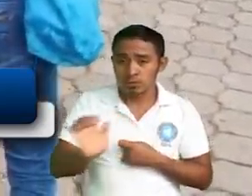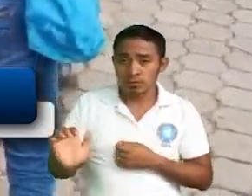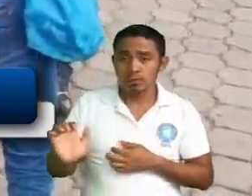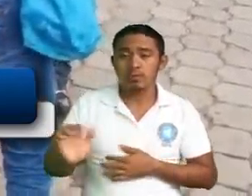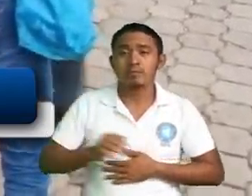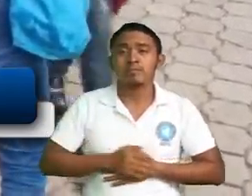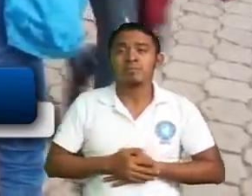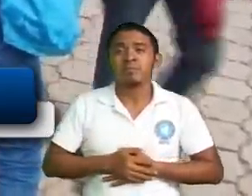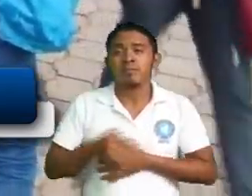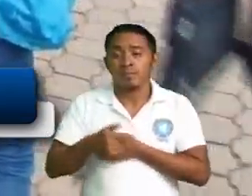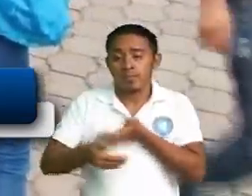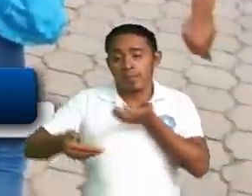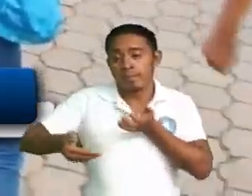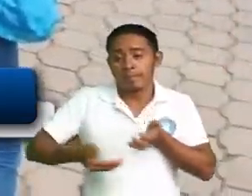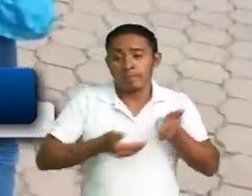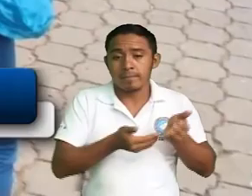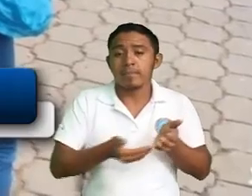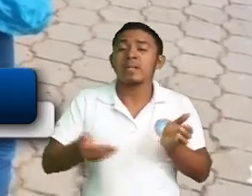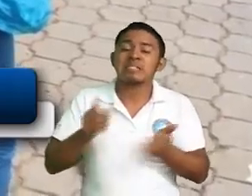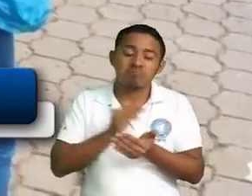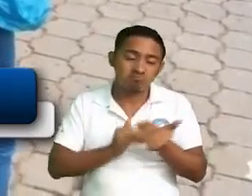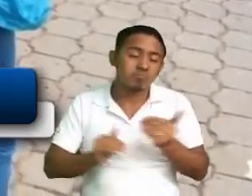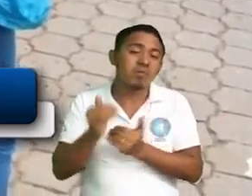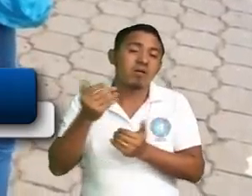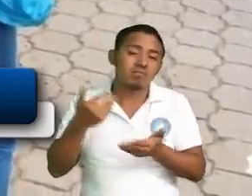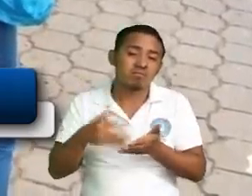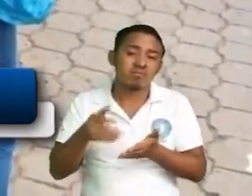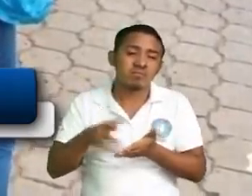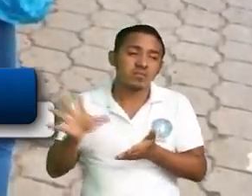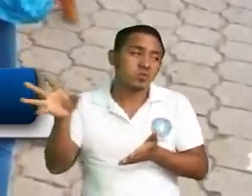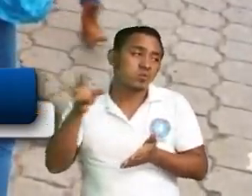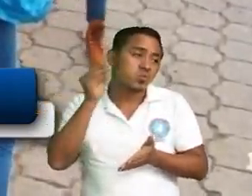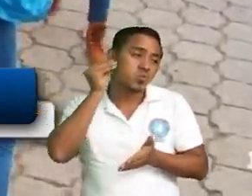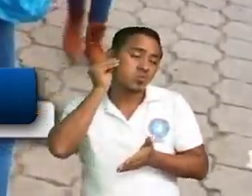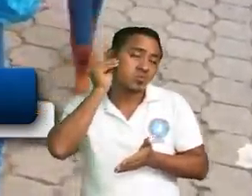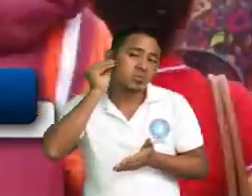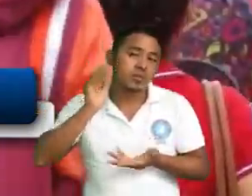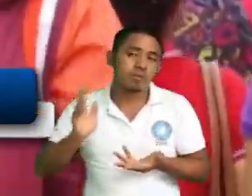Si son los niños, son los recién nacidos sobre todo. Y si sobre todo